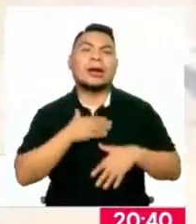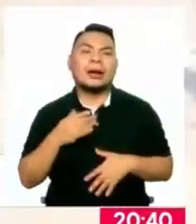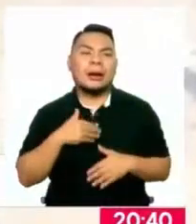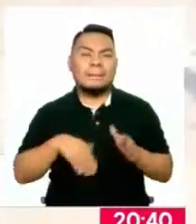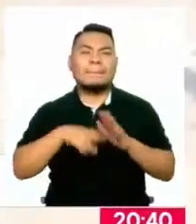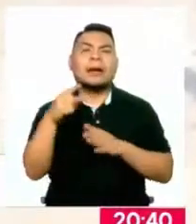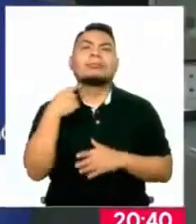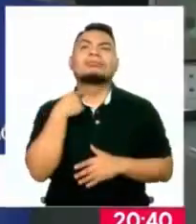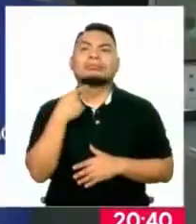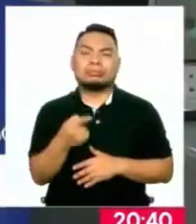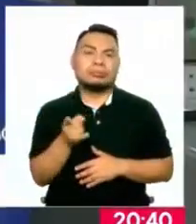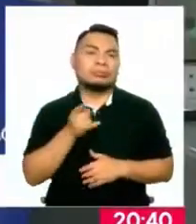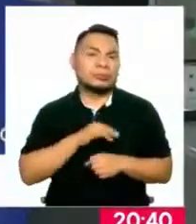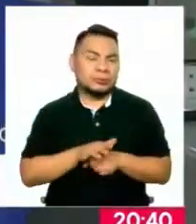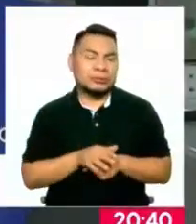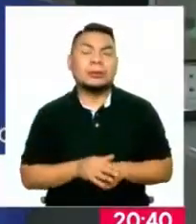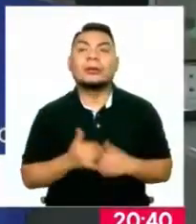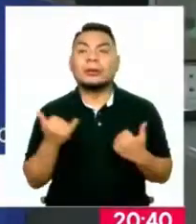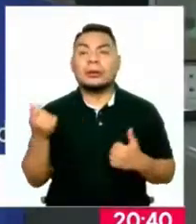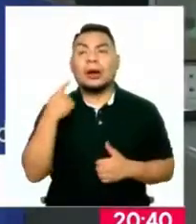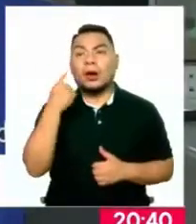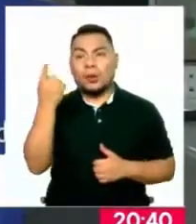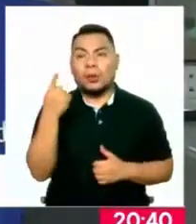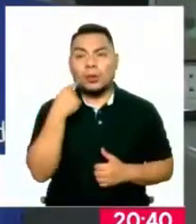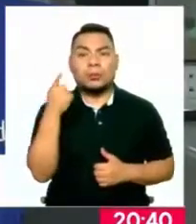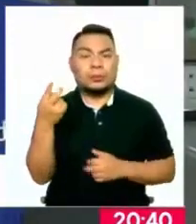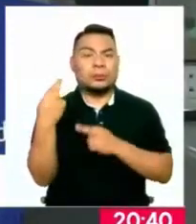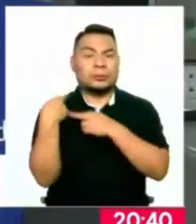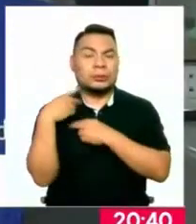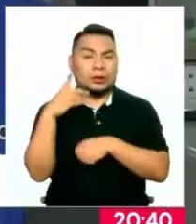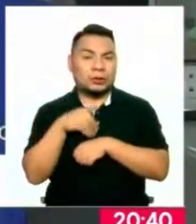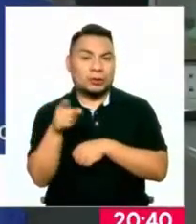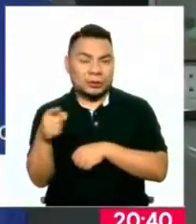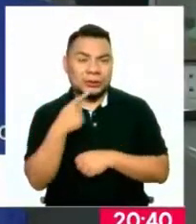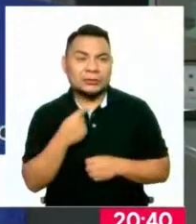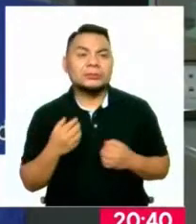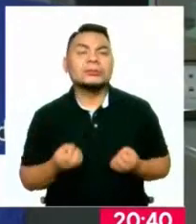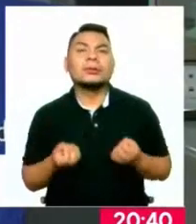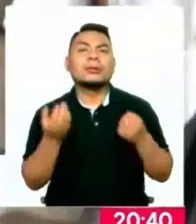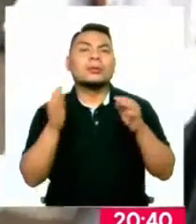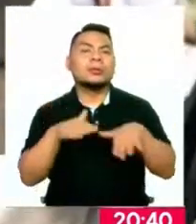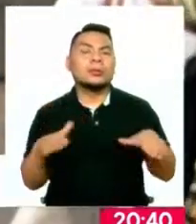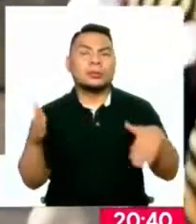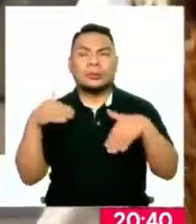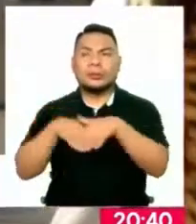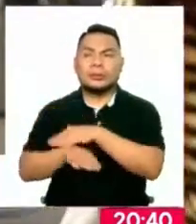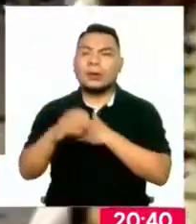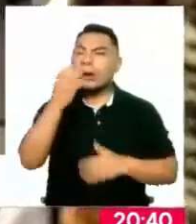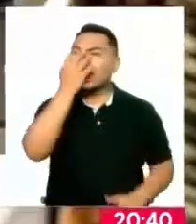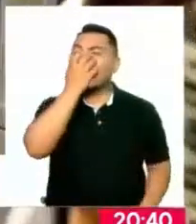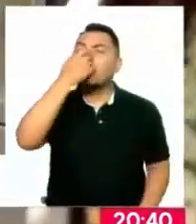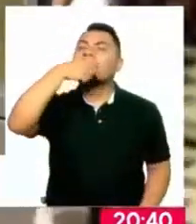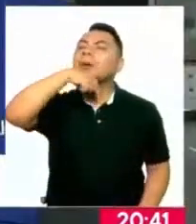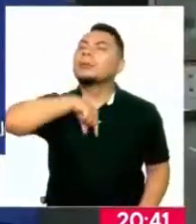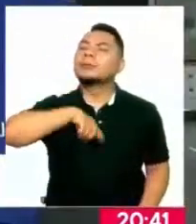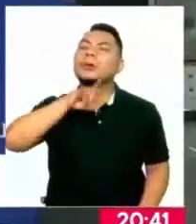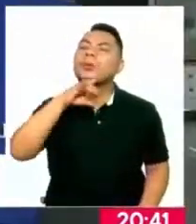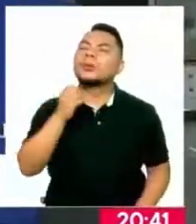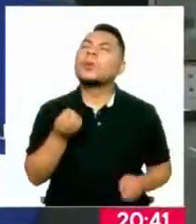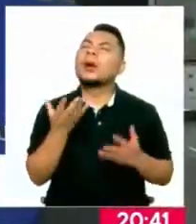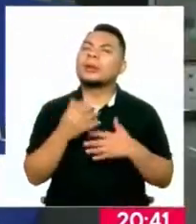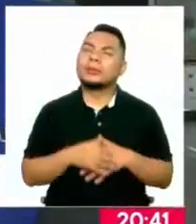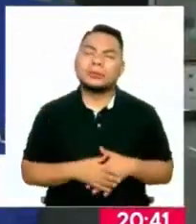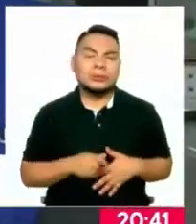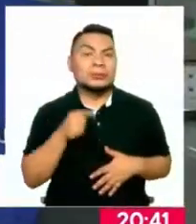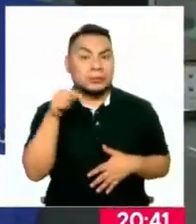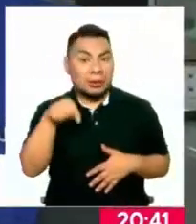los más afectados. El vocero de salud, Carlos Albrecht, dio detalles de cuántos menores se encuentran en cuidados intensivos. A la